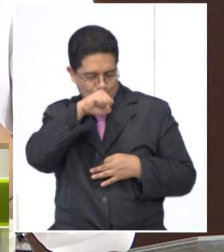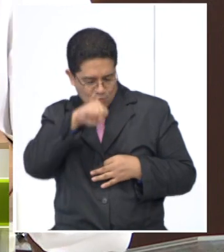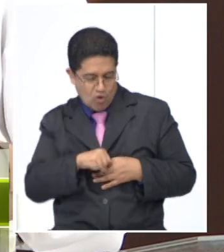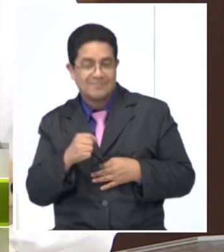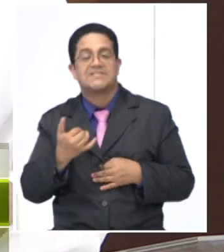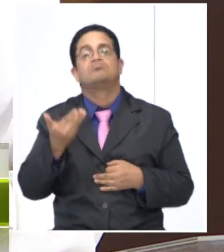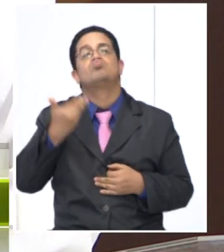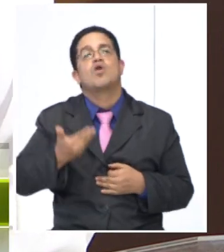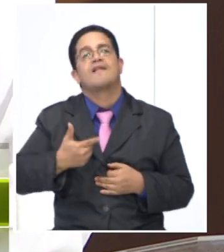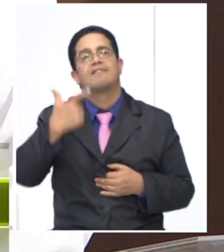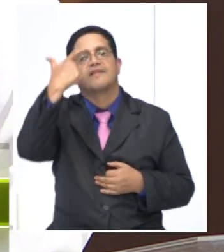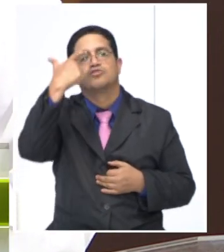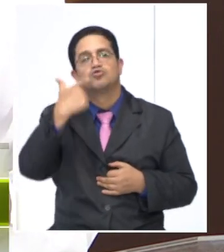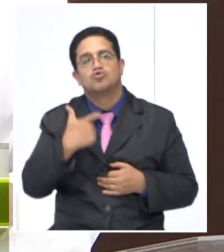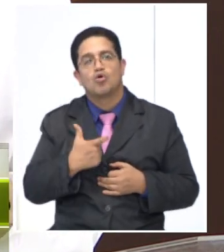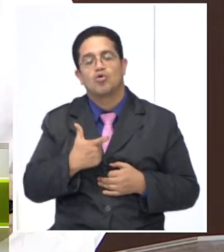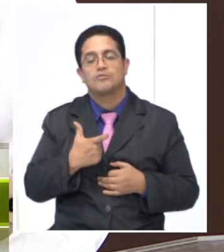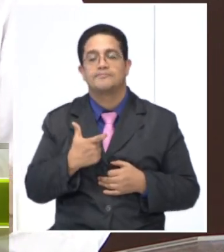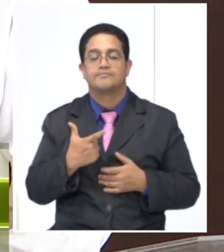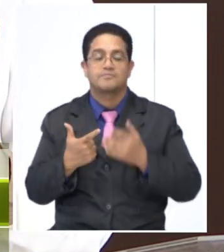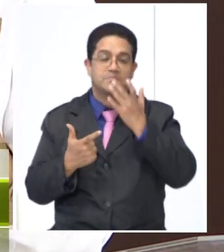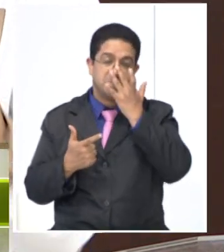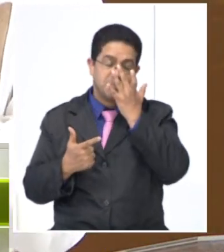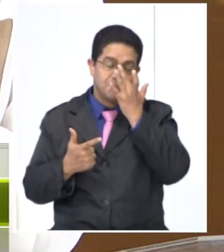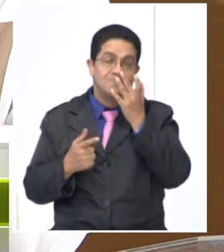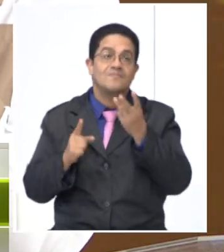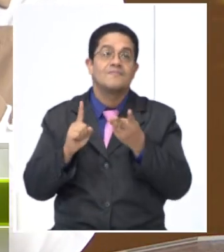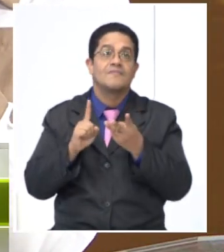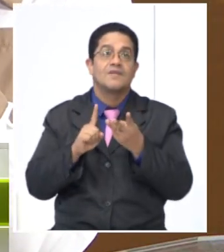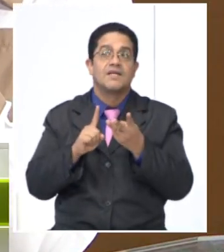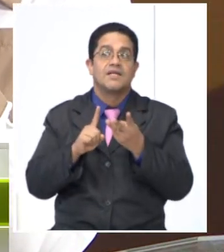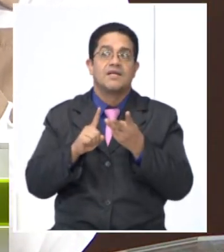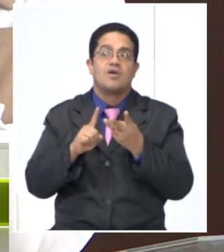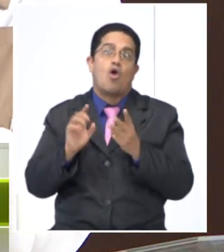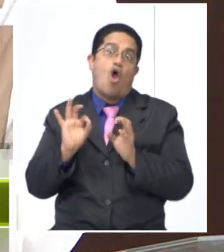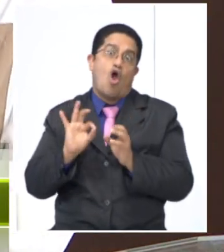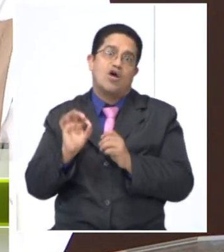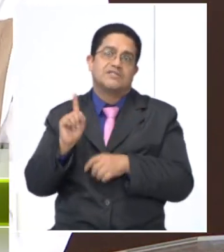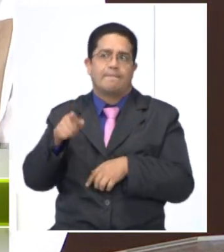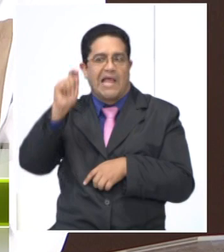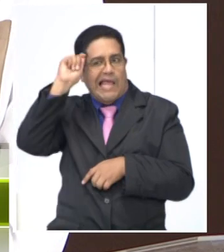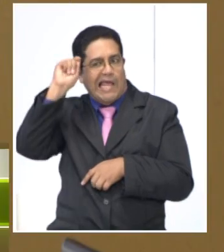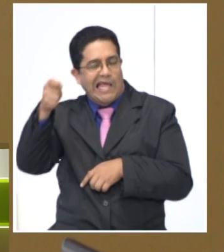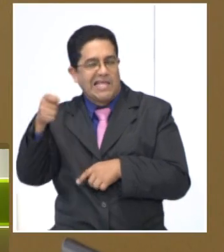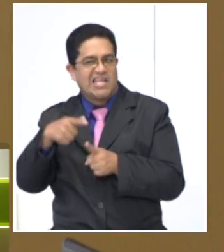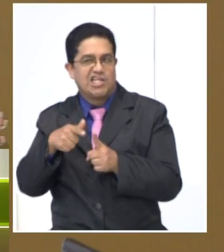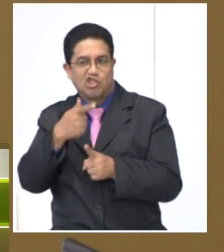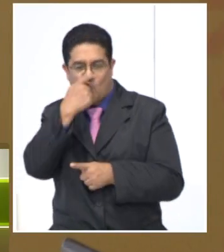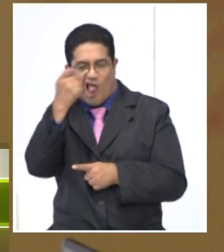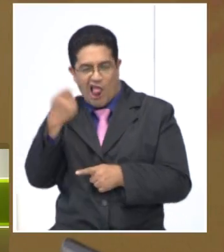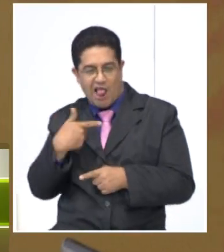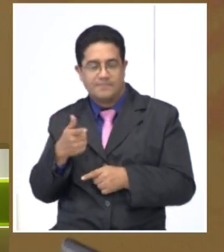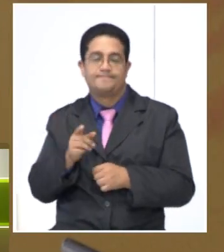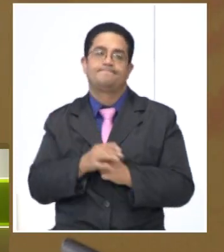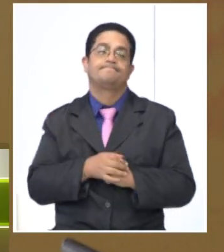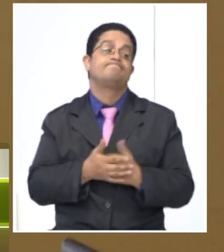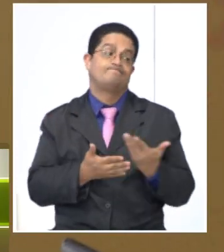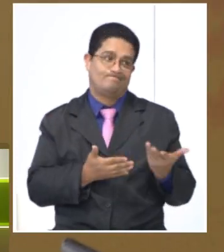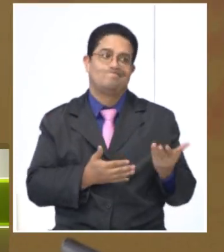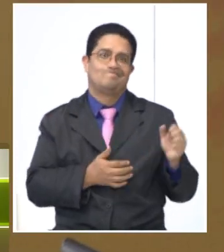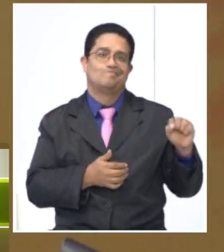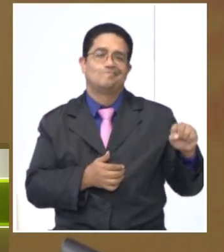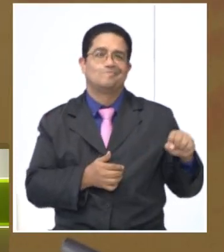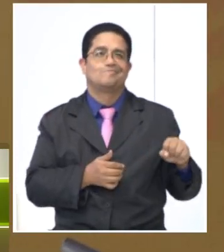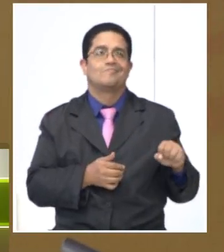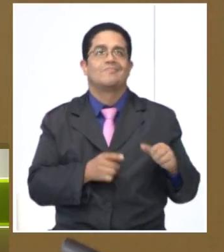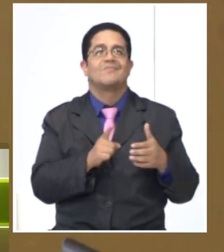que no solamente me importe el externo, porque también puede ser otra vertiente, y yo dejarme a un lado, ¿no? Sí, los individuos nos hacemos en relación, Daniela. Por